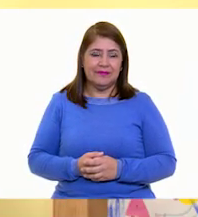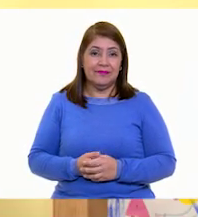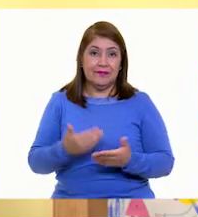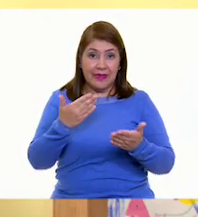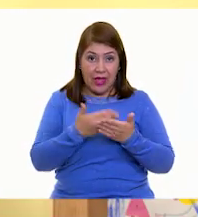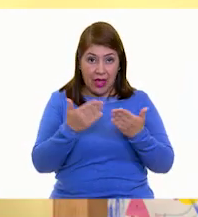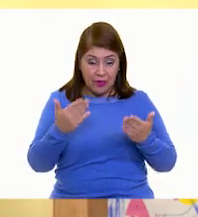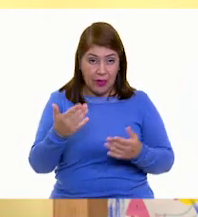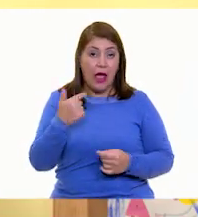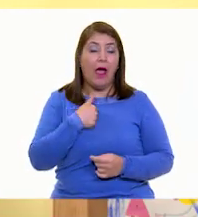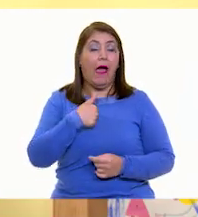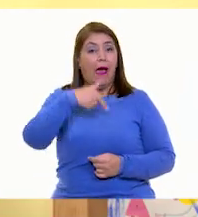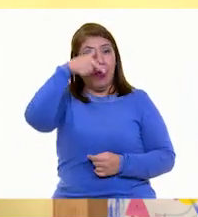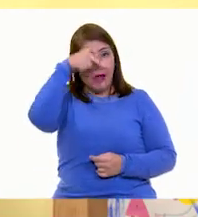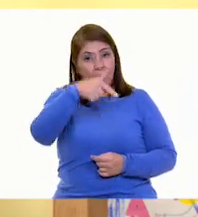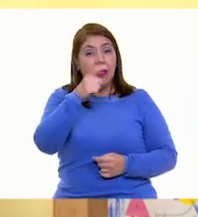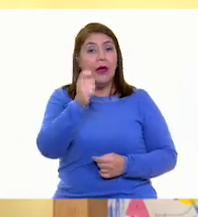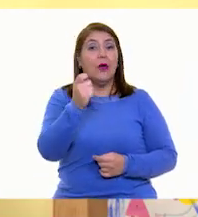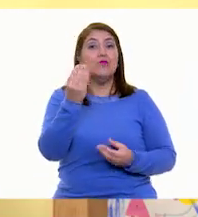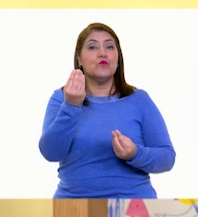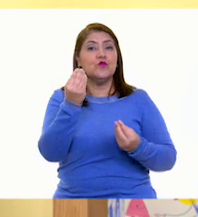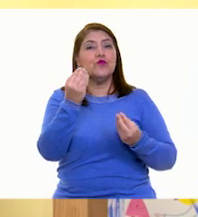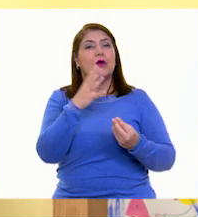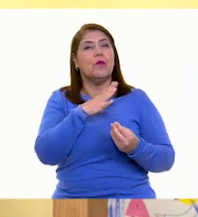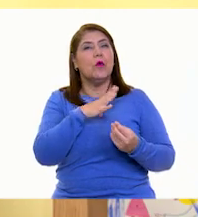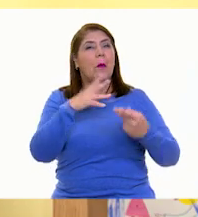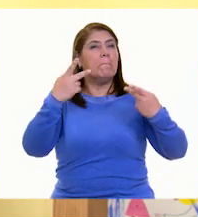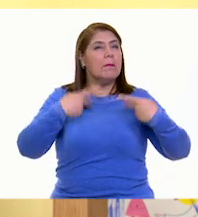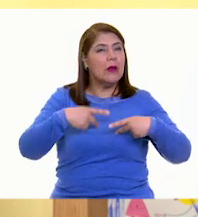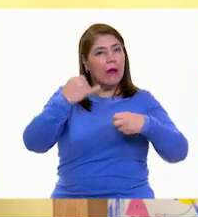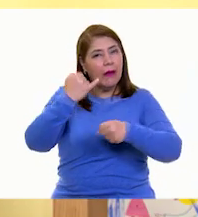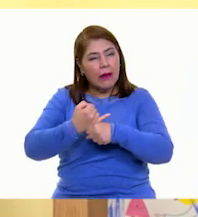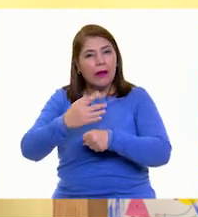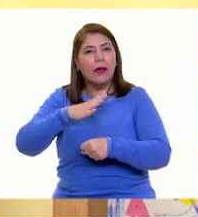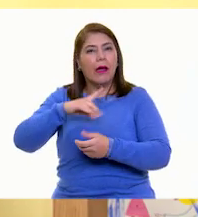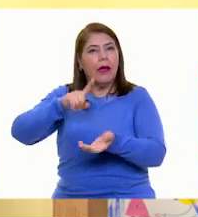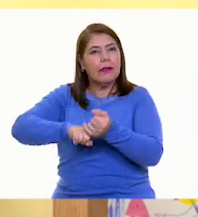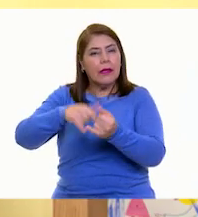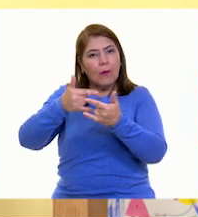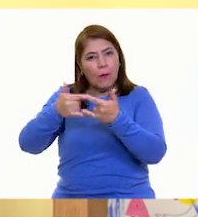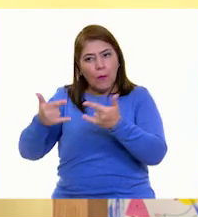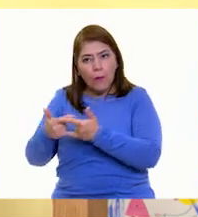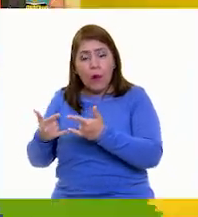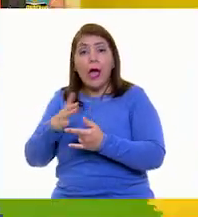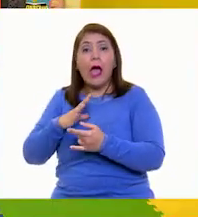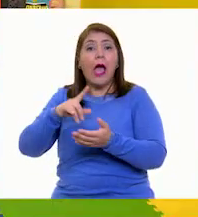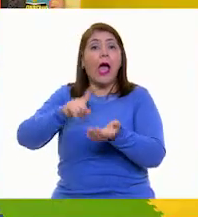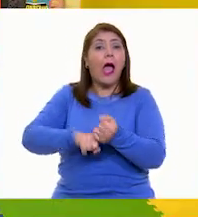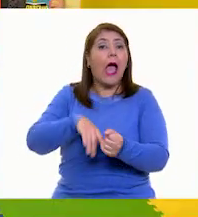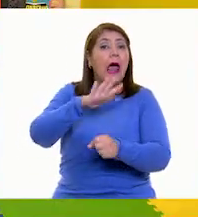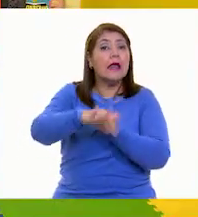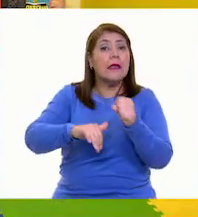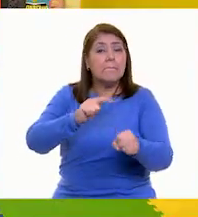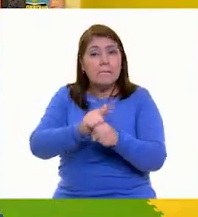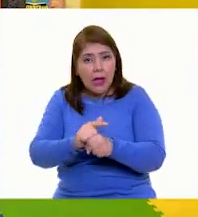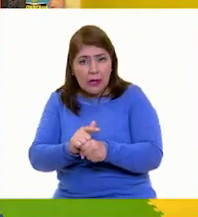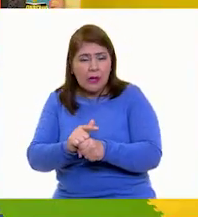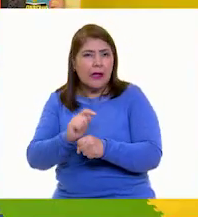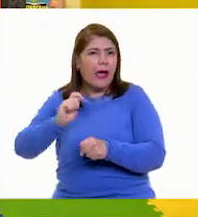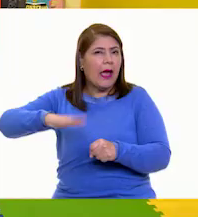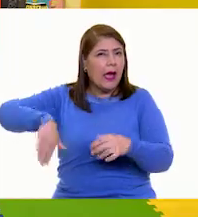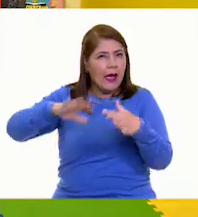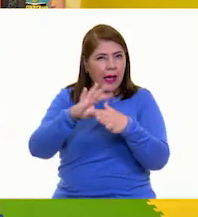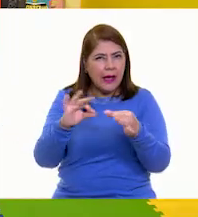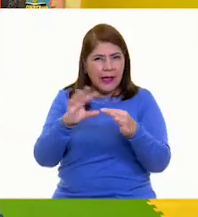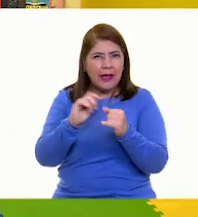Ahora me estoy dando cuenta que muchos de los personajes de cuentos infantiles son animales, como lo escuchamos en el